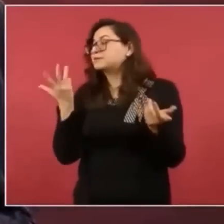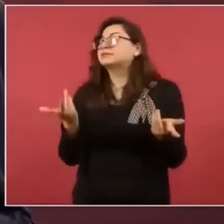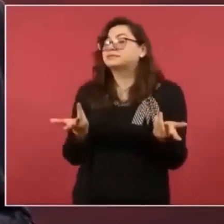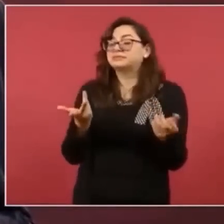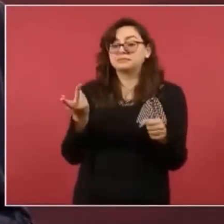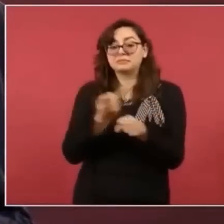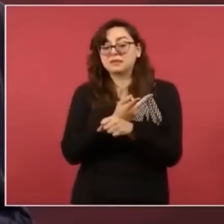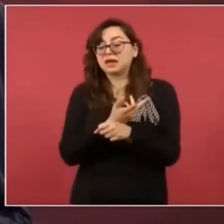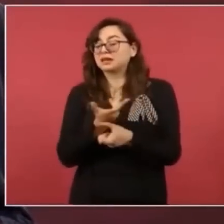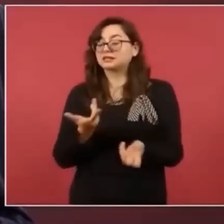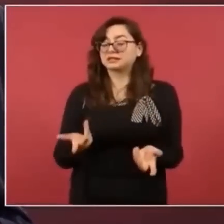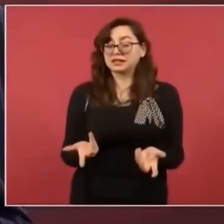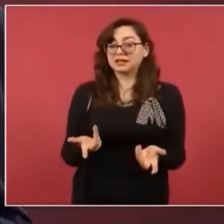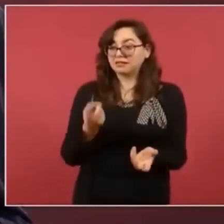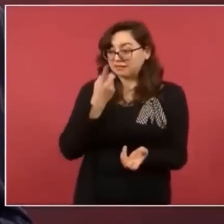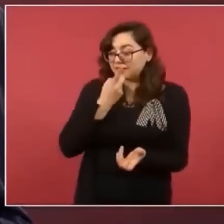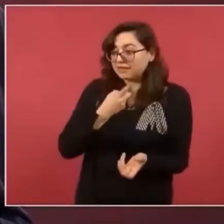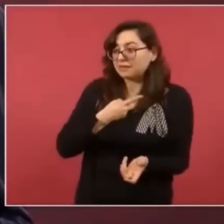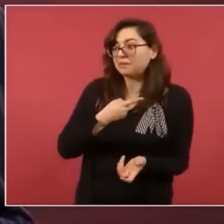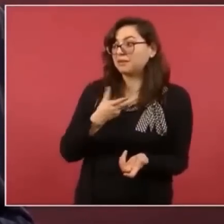de lo que hacía García Luna